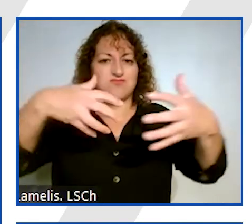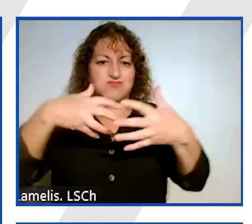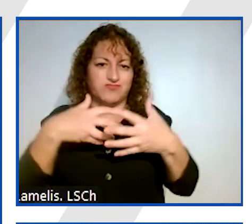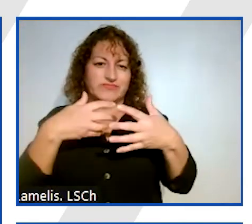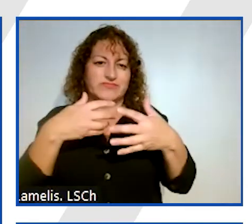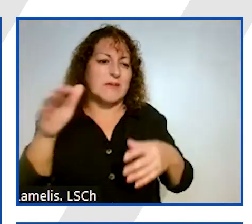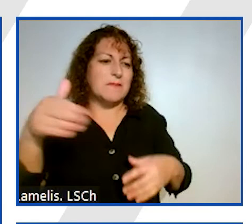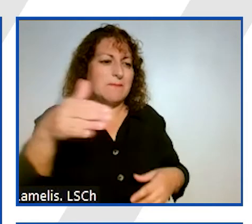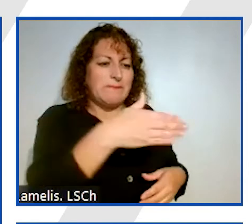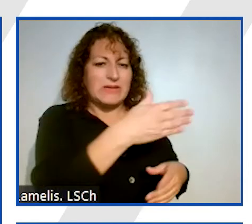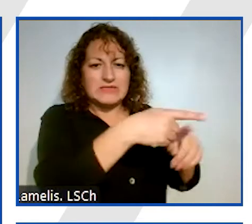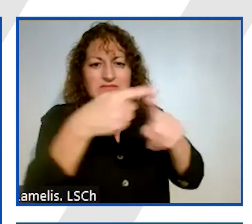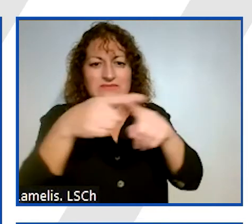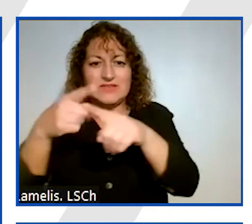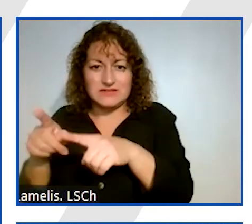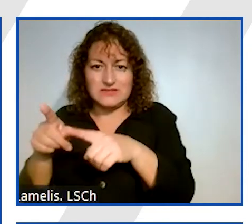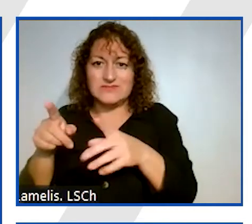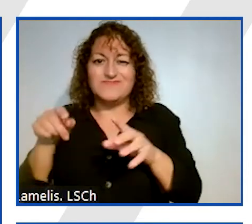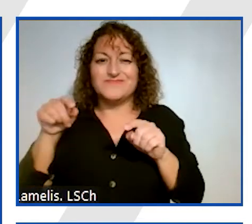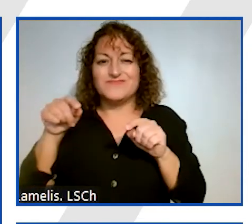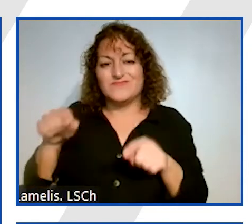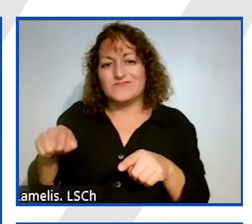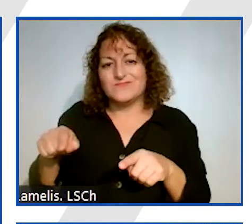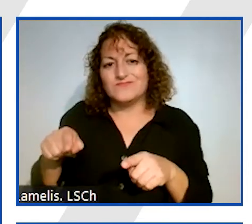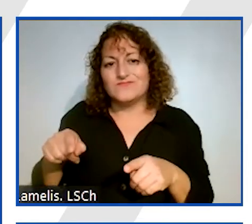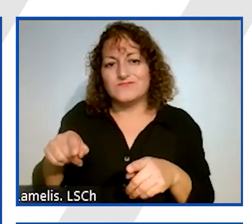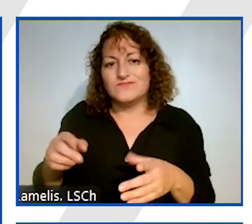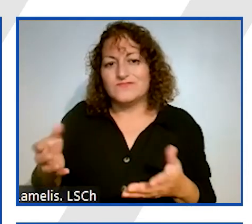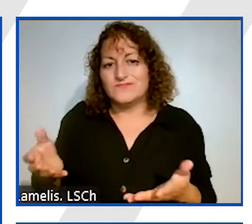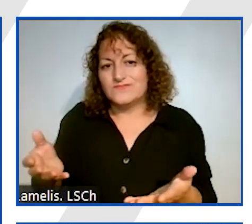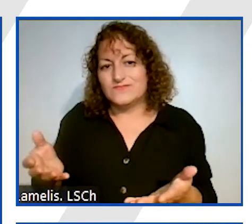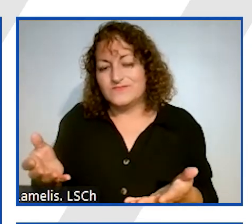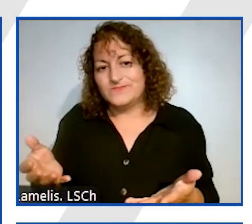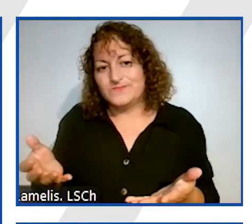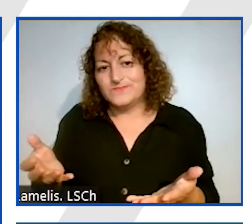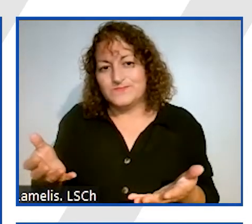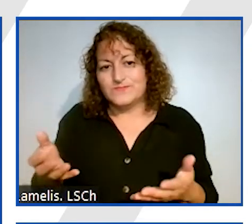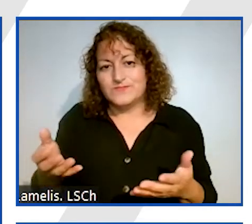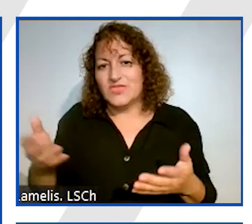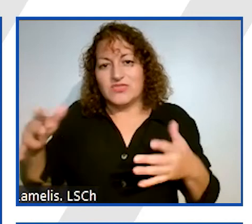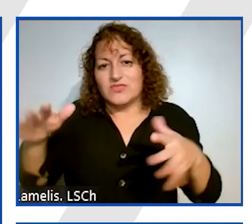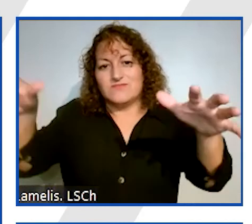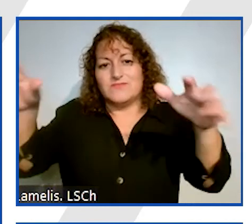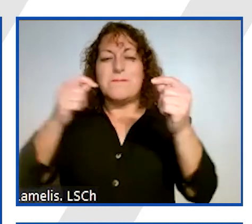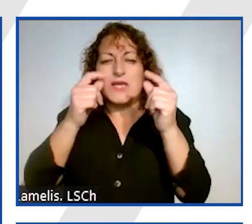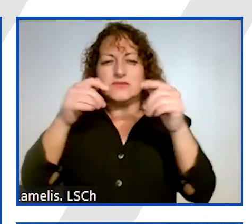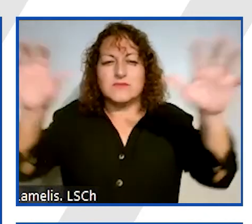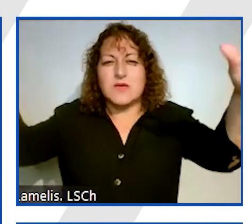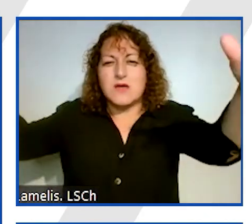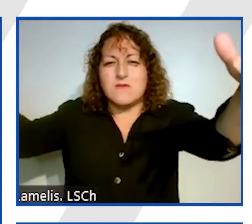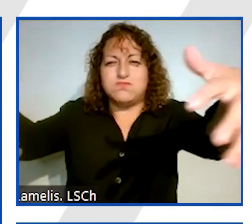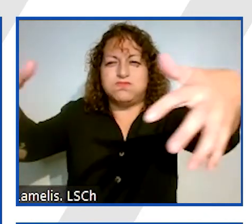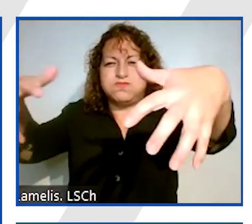capturando cualquier otro pez, y estos animales, al ser tan grandes y bueno, no preocuparse de por dónde van pasando, se enredan